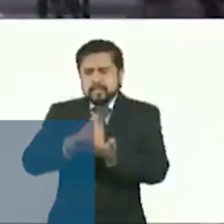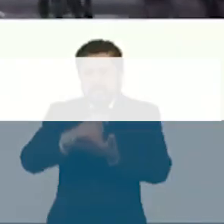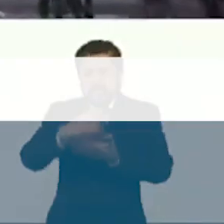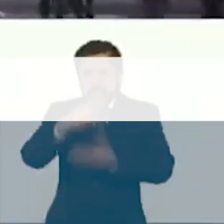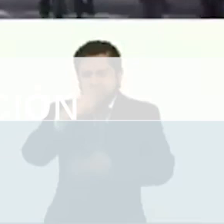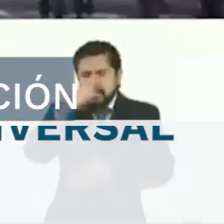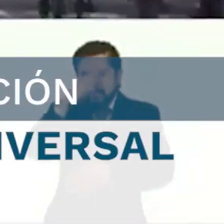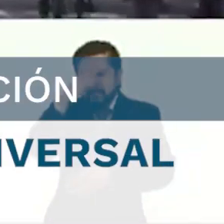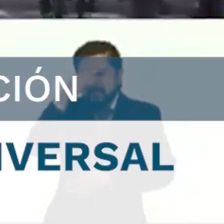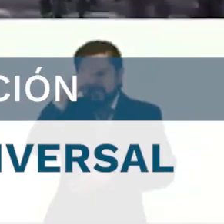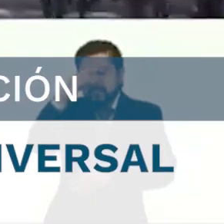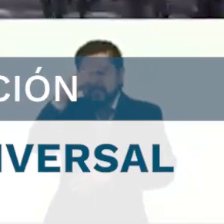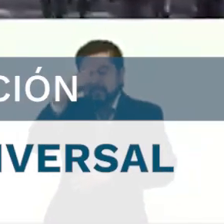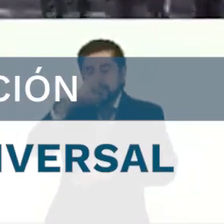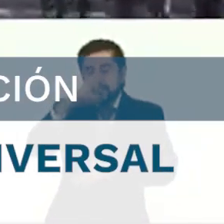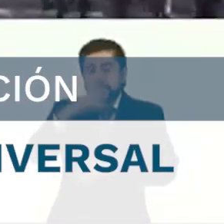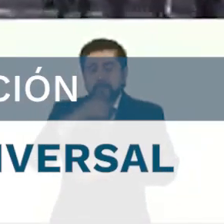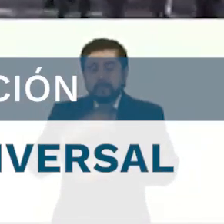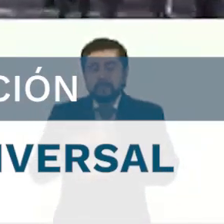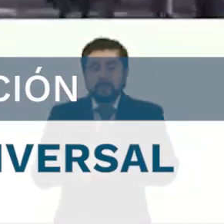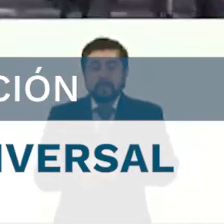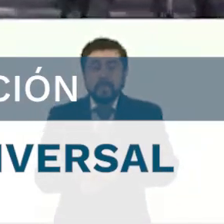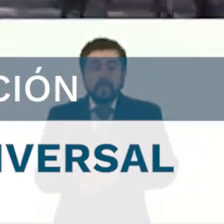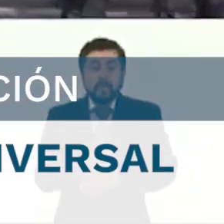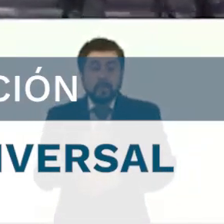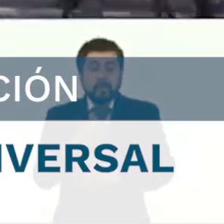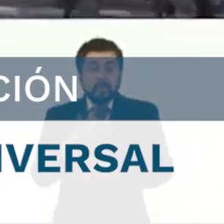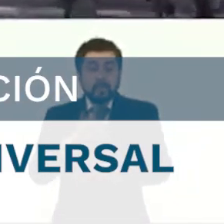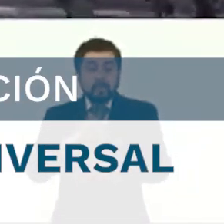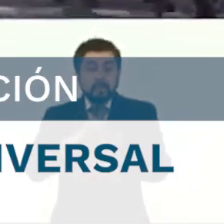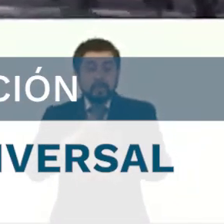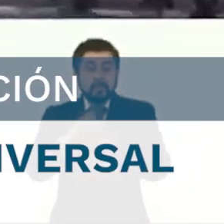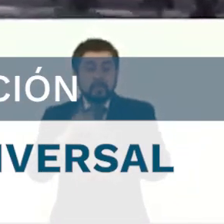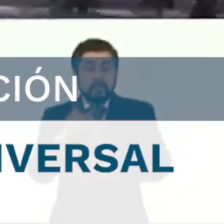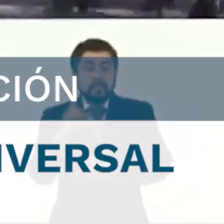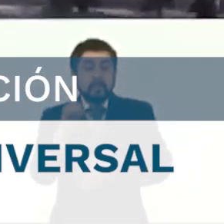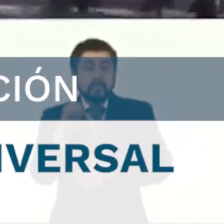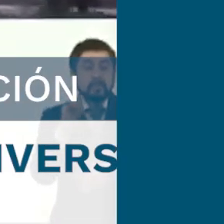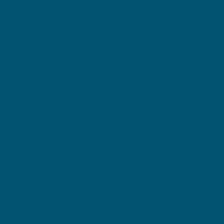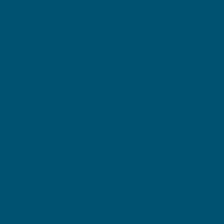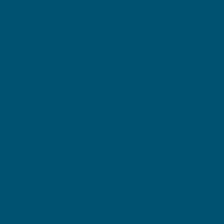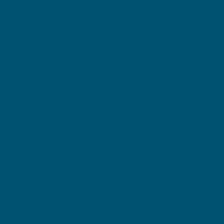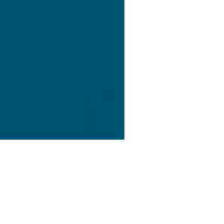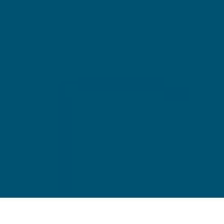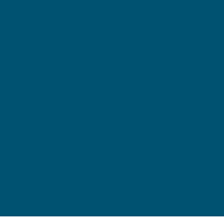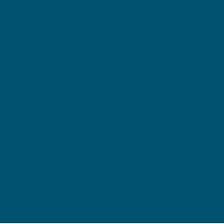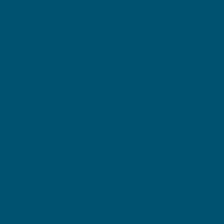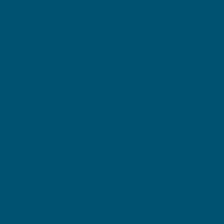Wars sinfónico, anime sinfónico, así como pláticas de germinación de semillas.